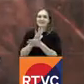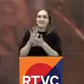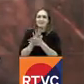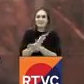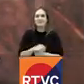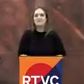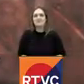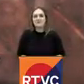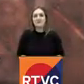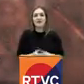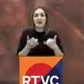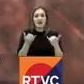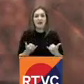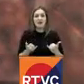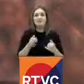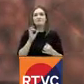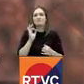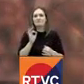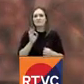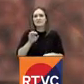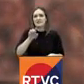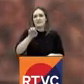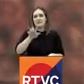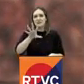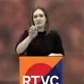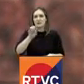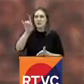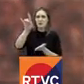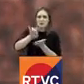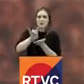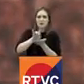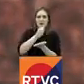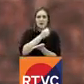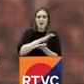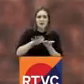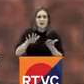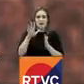Conectados 24/7. Además, 150 libros gratuitos